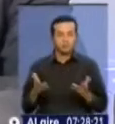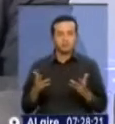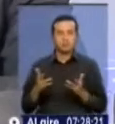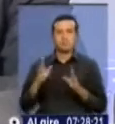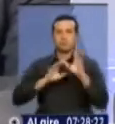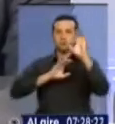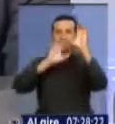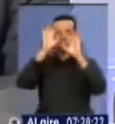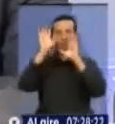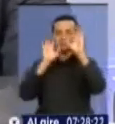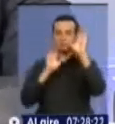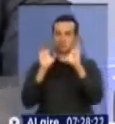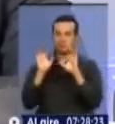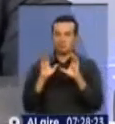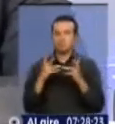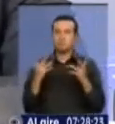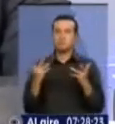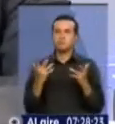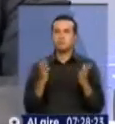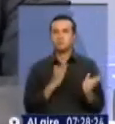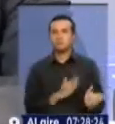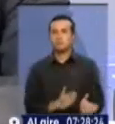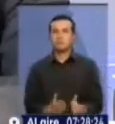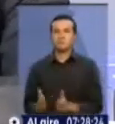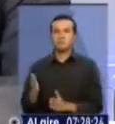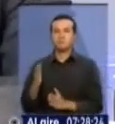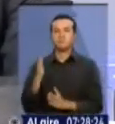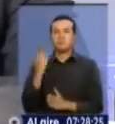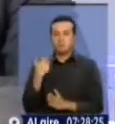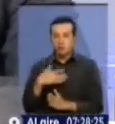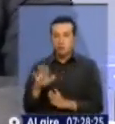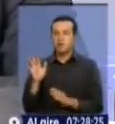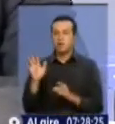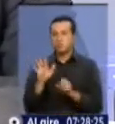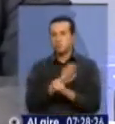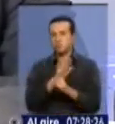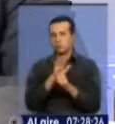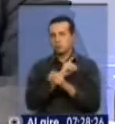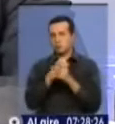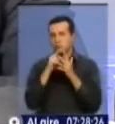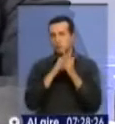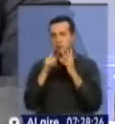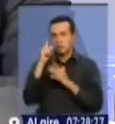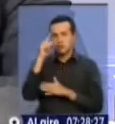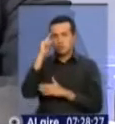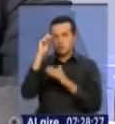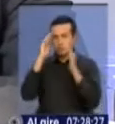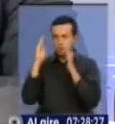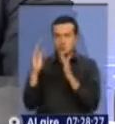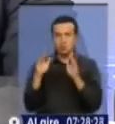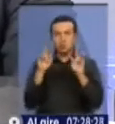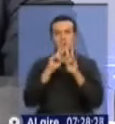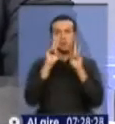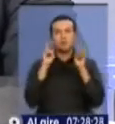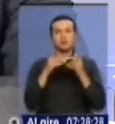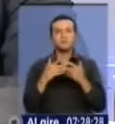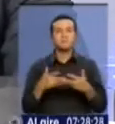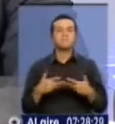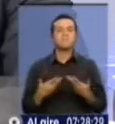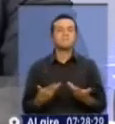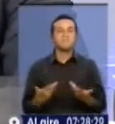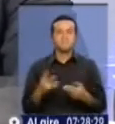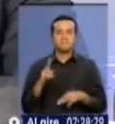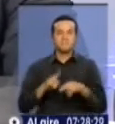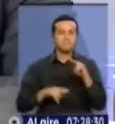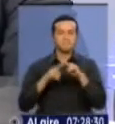una exposición de cuáles eran las intervenciones que había tenido el estado en lo que significa la